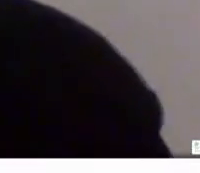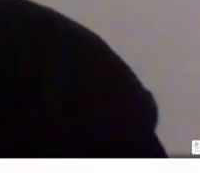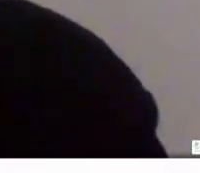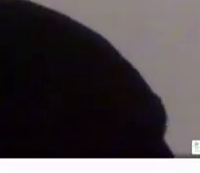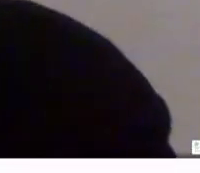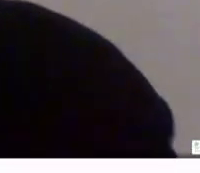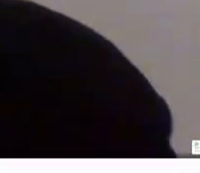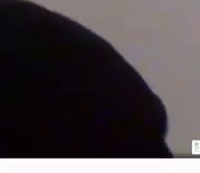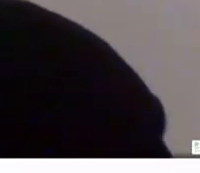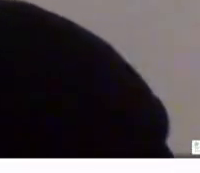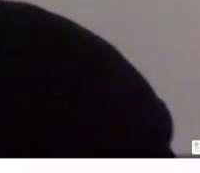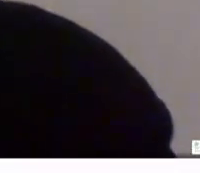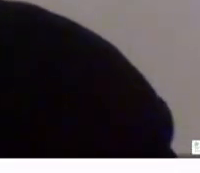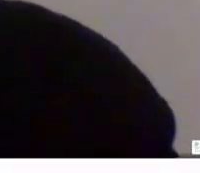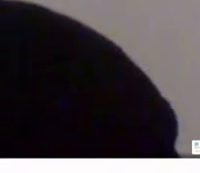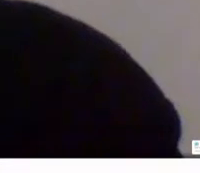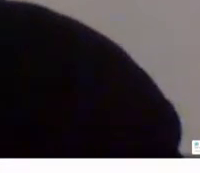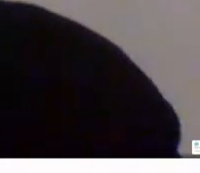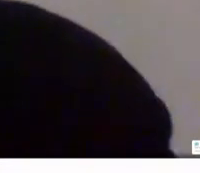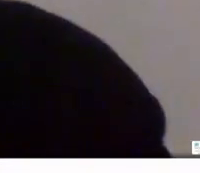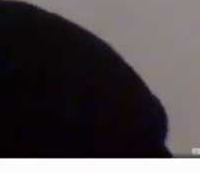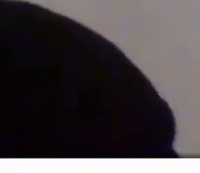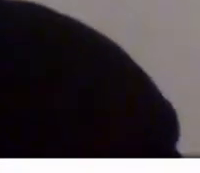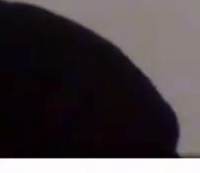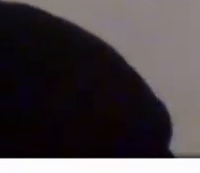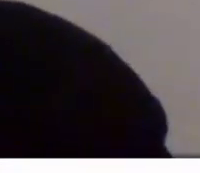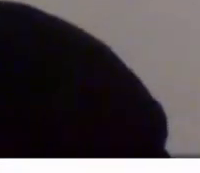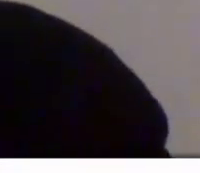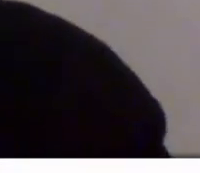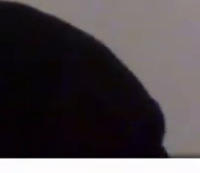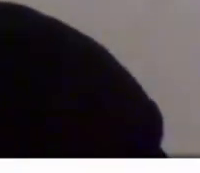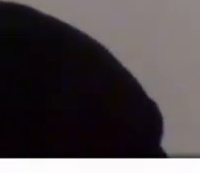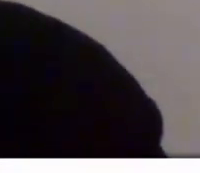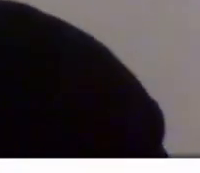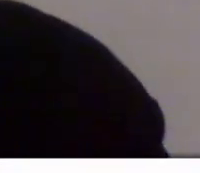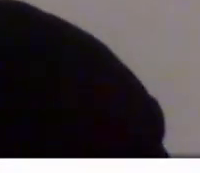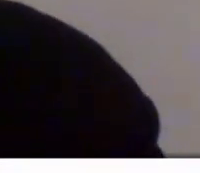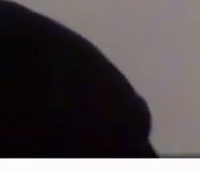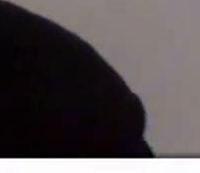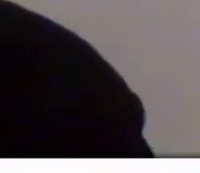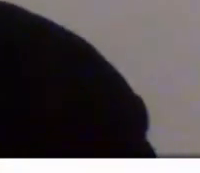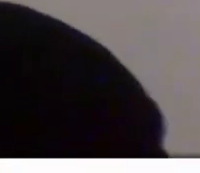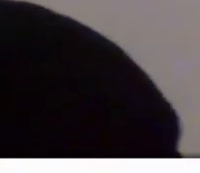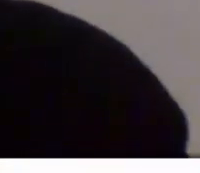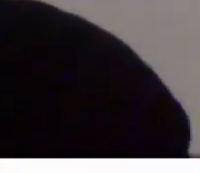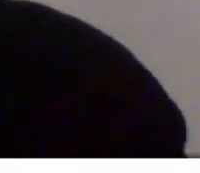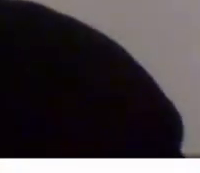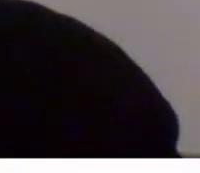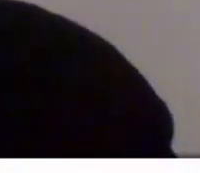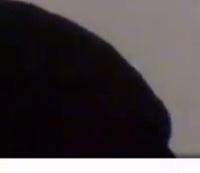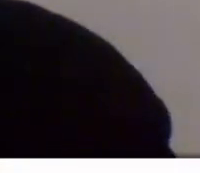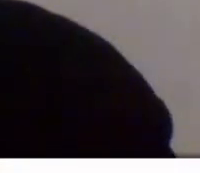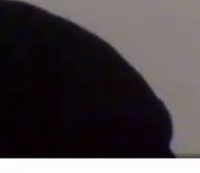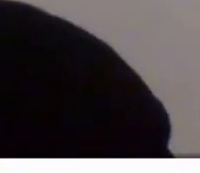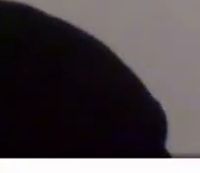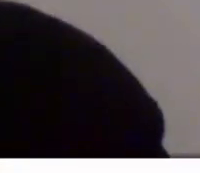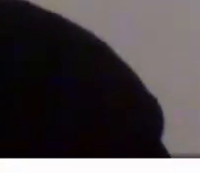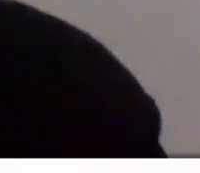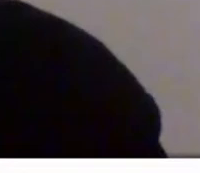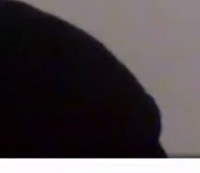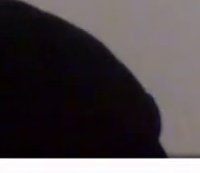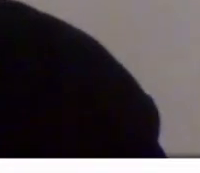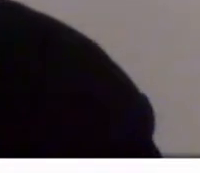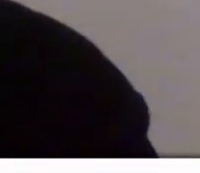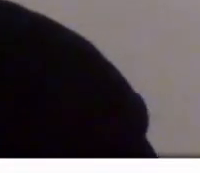Seguramente que sí, porque conocen cada una de ustedes, cada uno de ustedes conocen a pibe de 25 años. ¿Cuántos pibes de 25 años